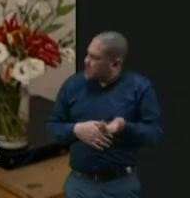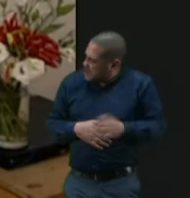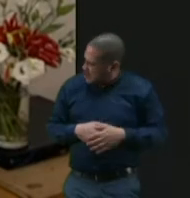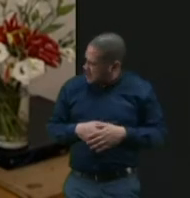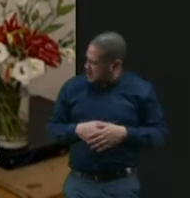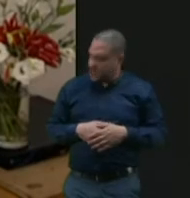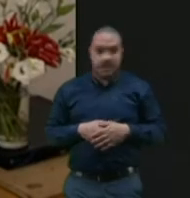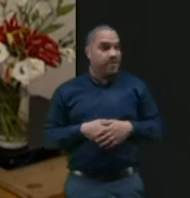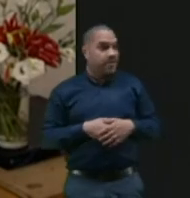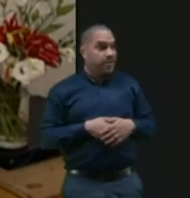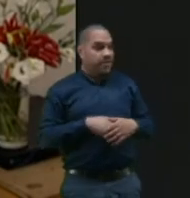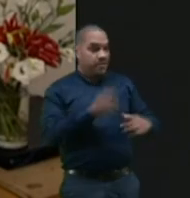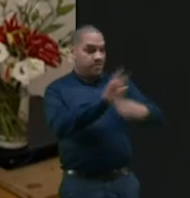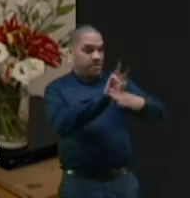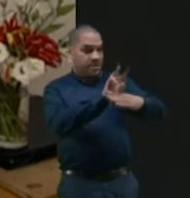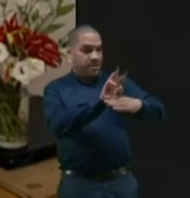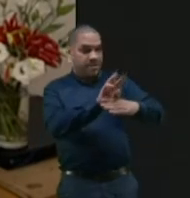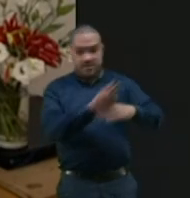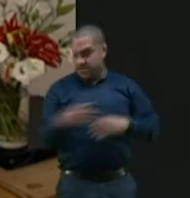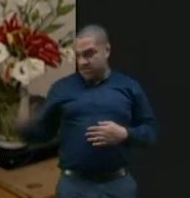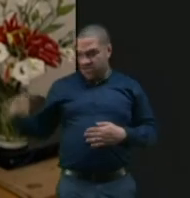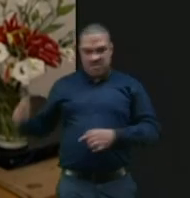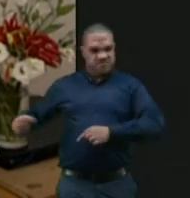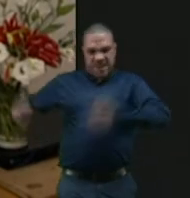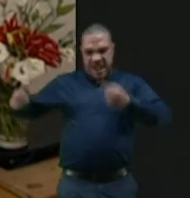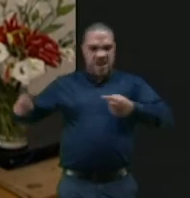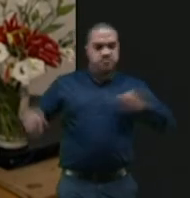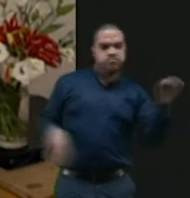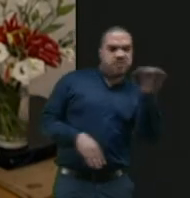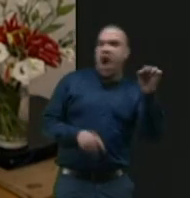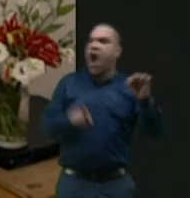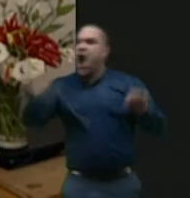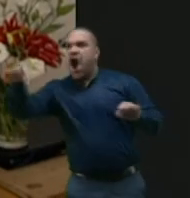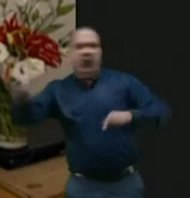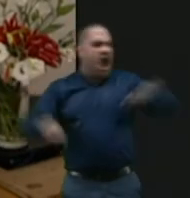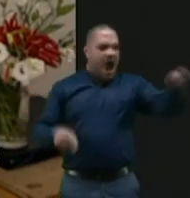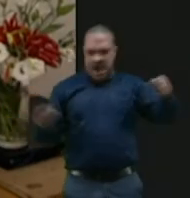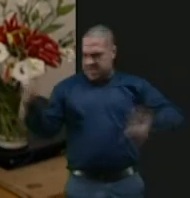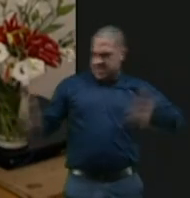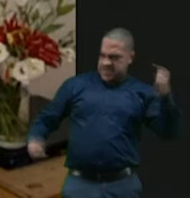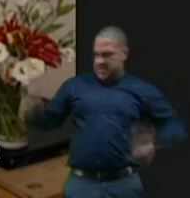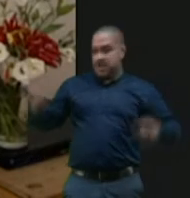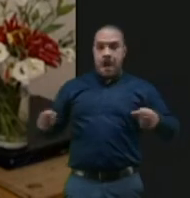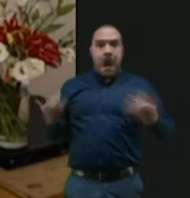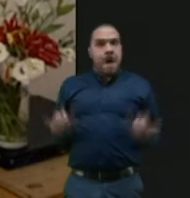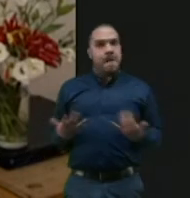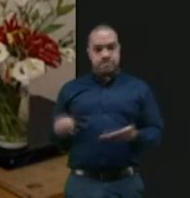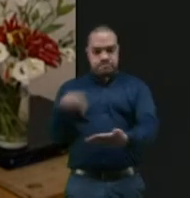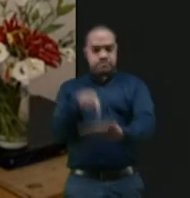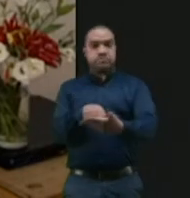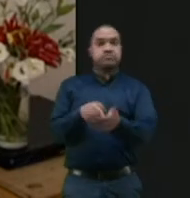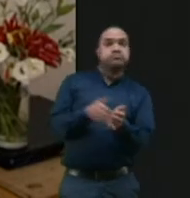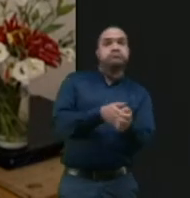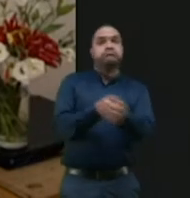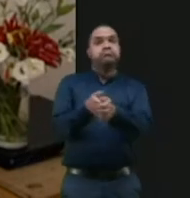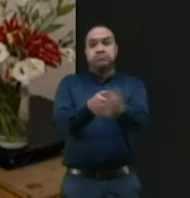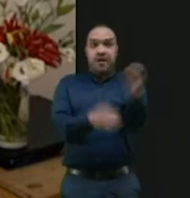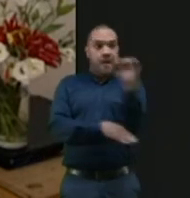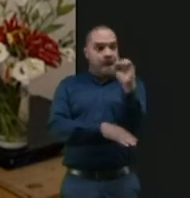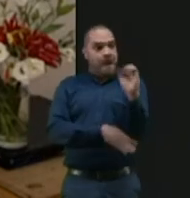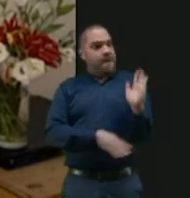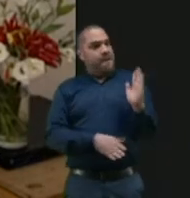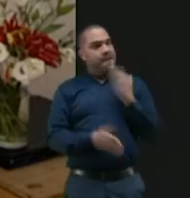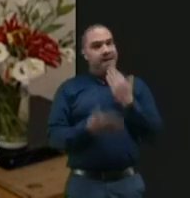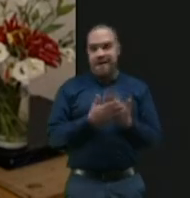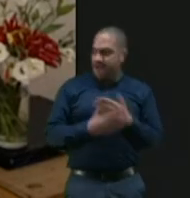no peleamos en el carro. Entonces, salvó mi matrimonio. Entonces, terminé volviéndome un consultor matrimonial. Y